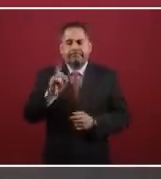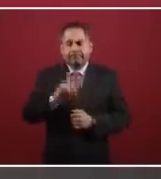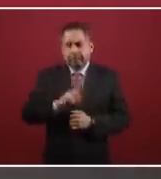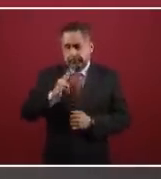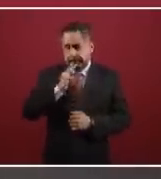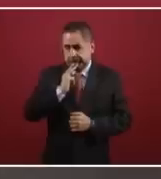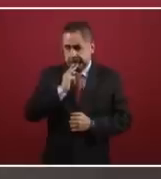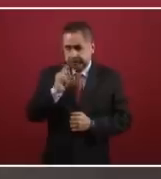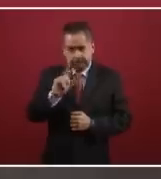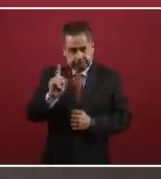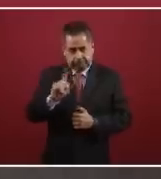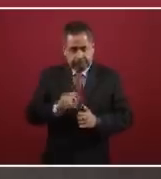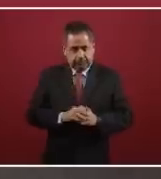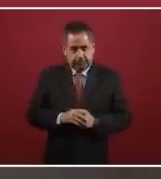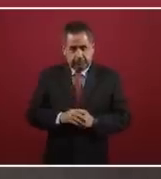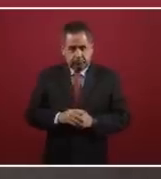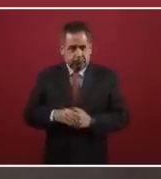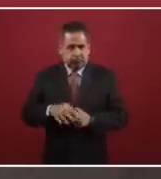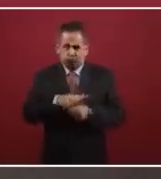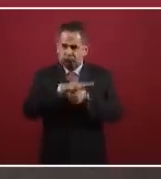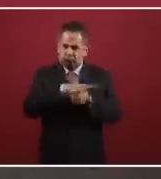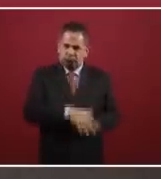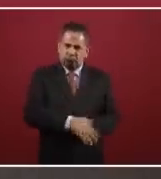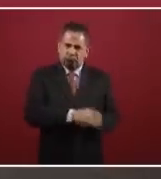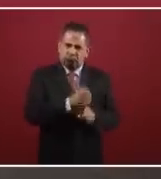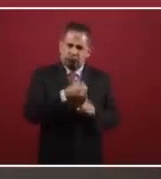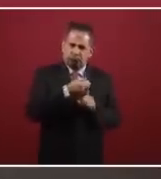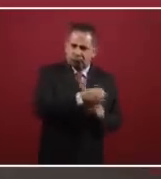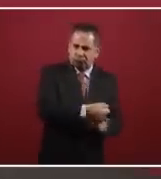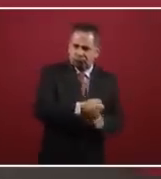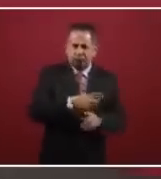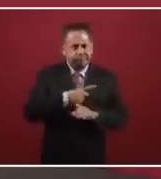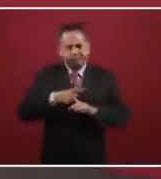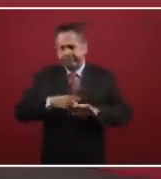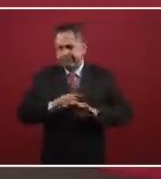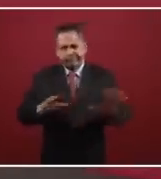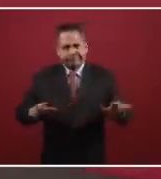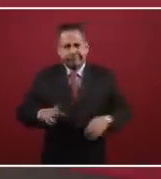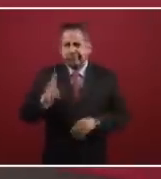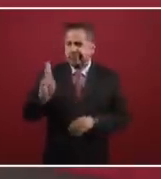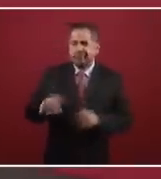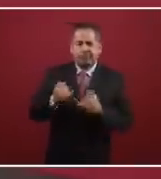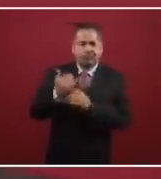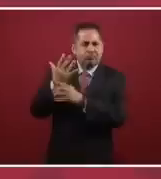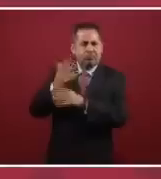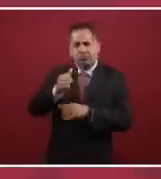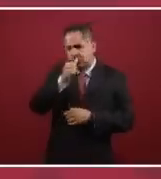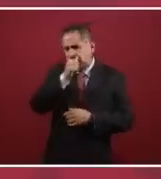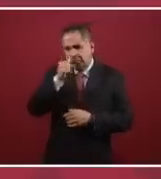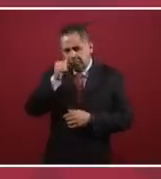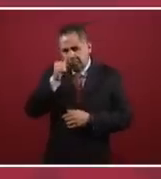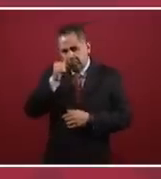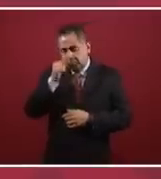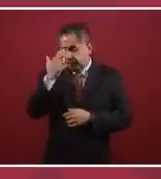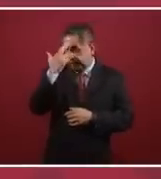usar la fuerza, como decía Juárez, todo por la razón